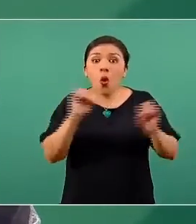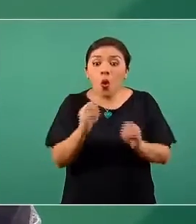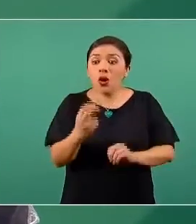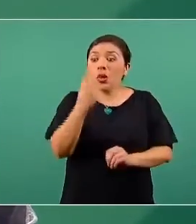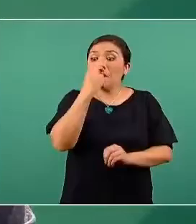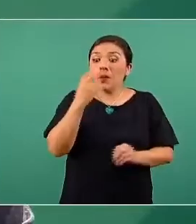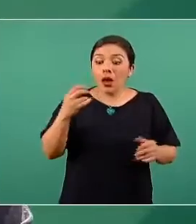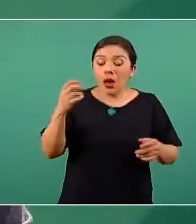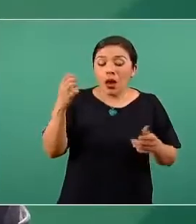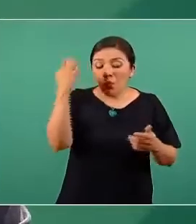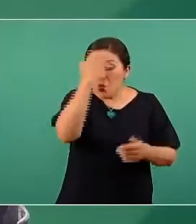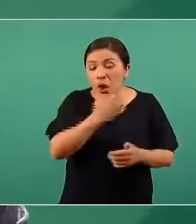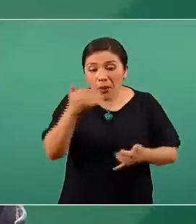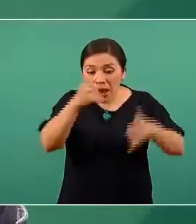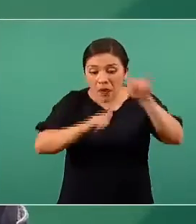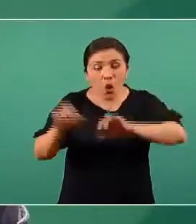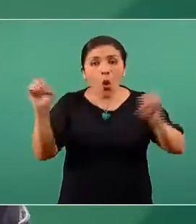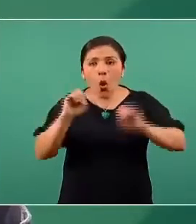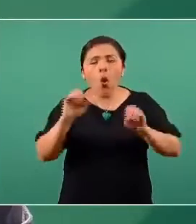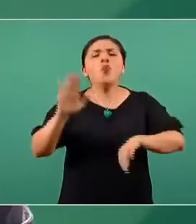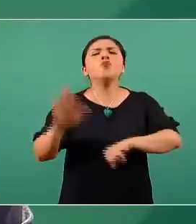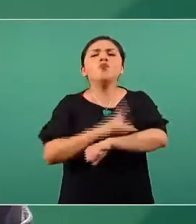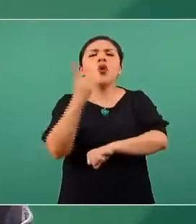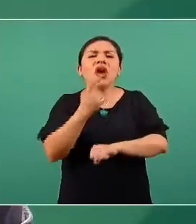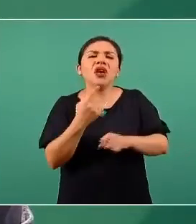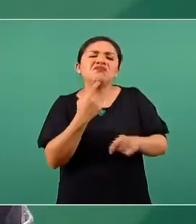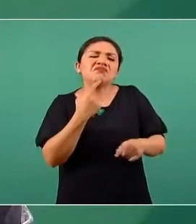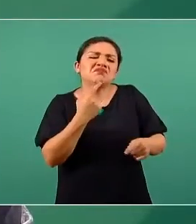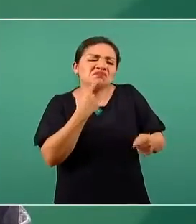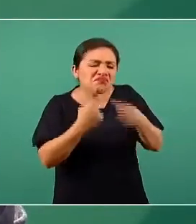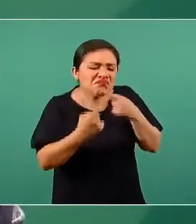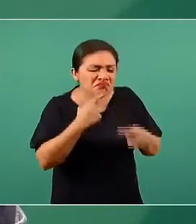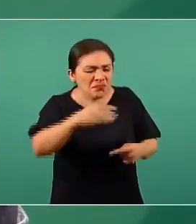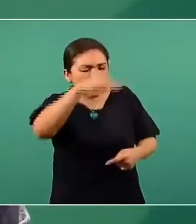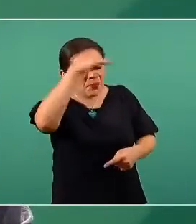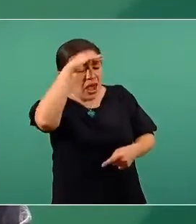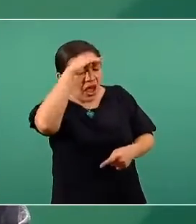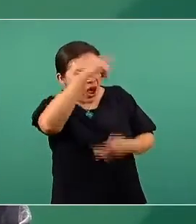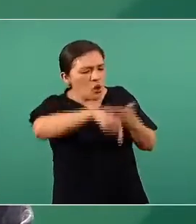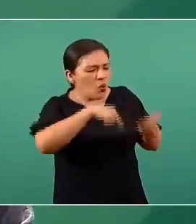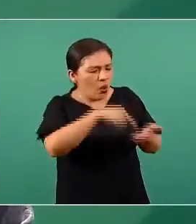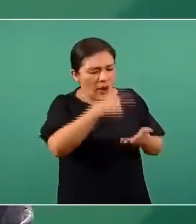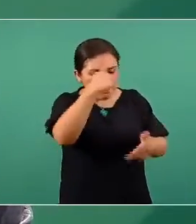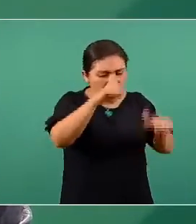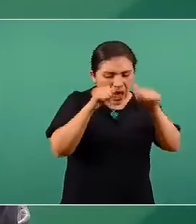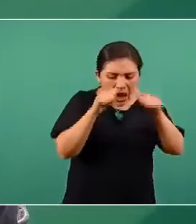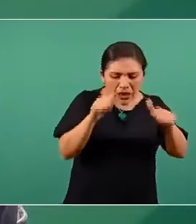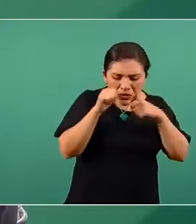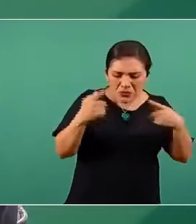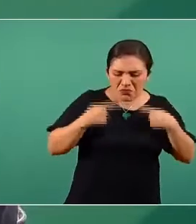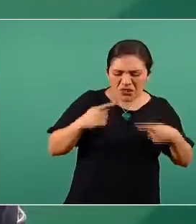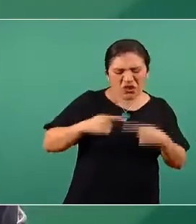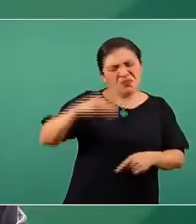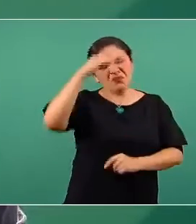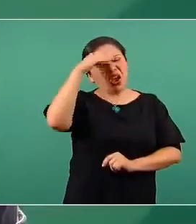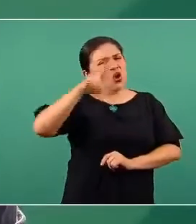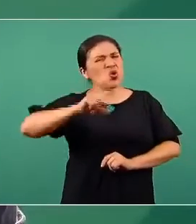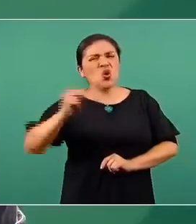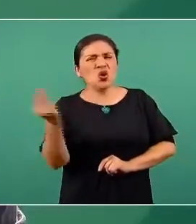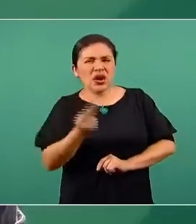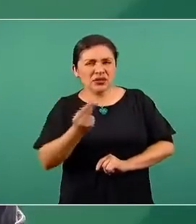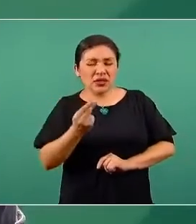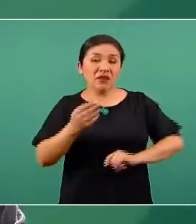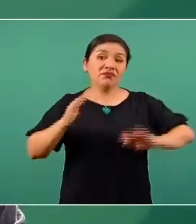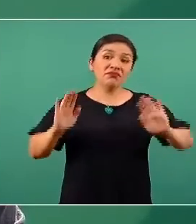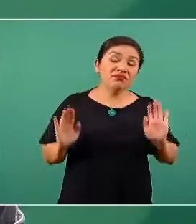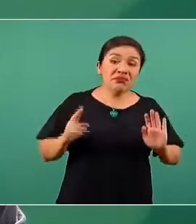una razón clínica, es decir, una decisión o situación que se presentó en la atención de las personas. Entonces,